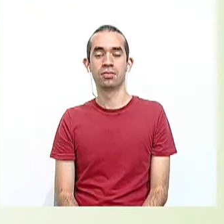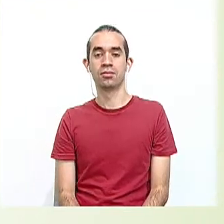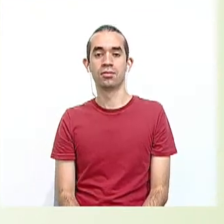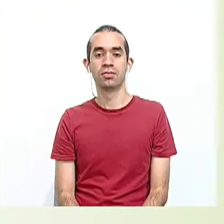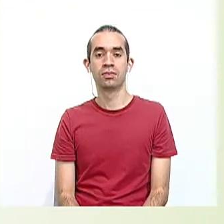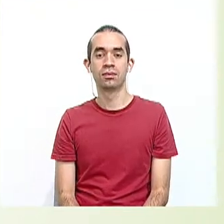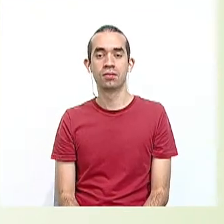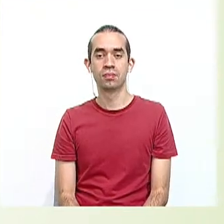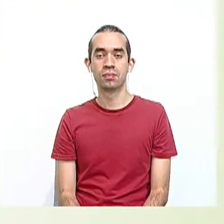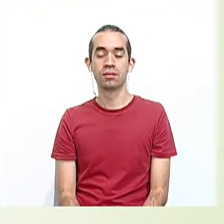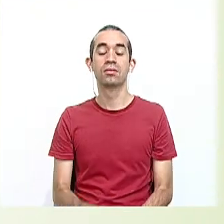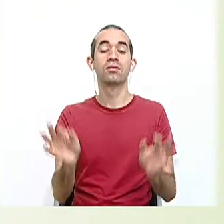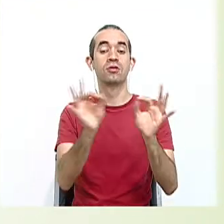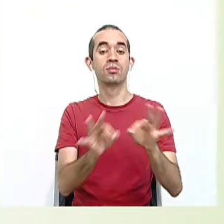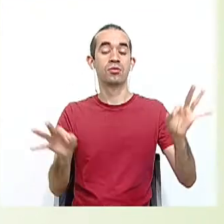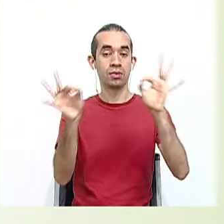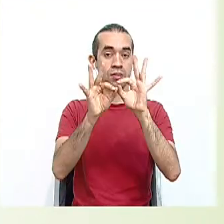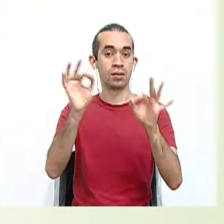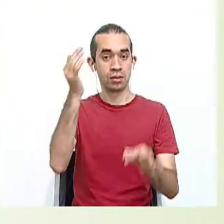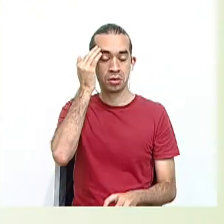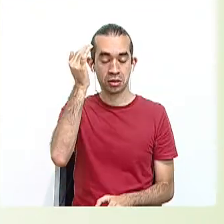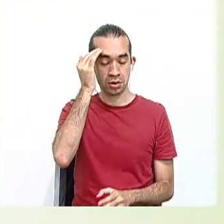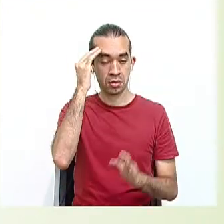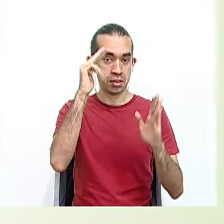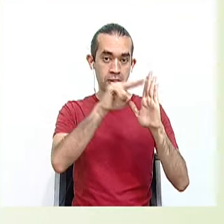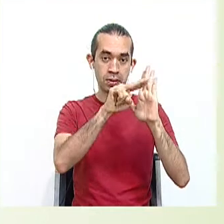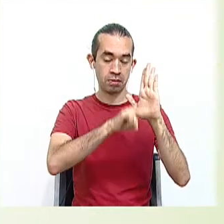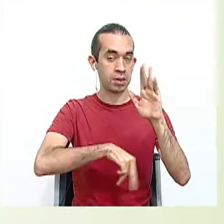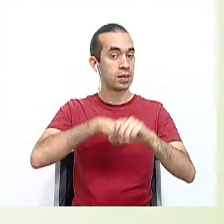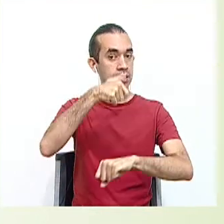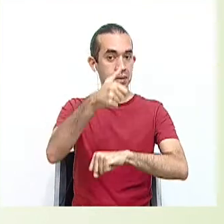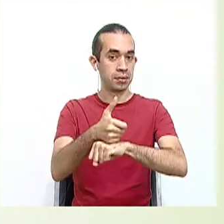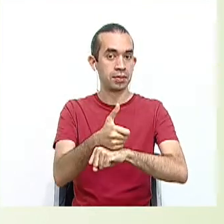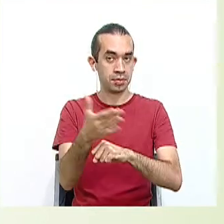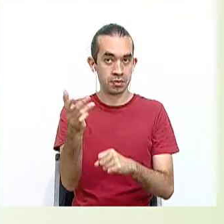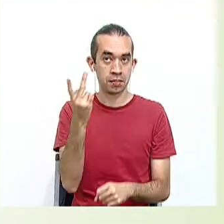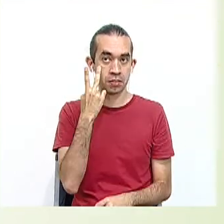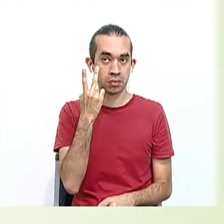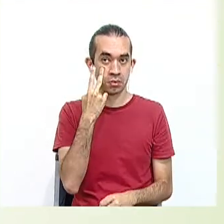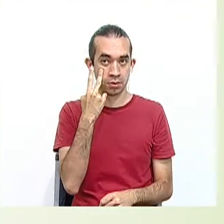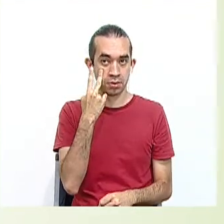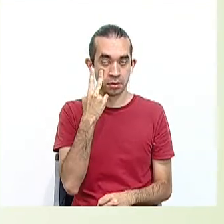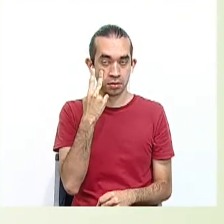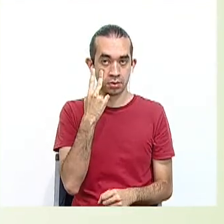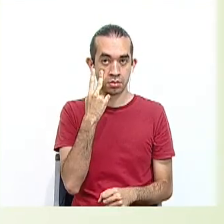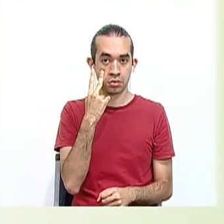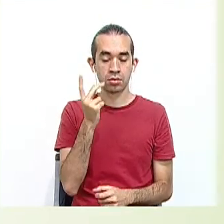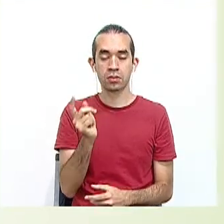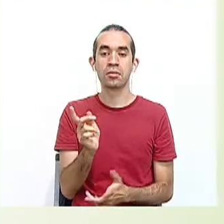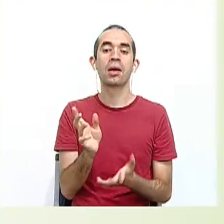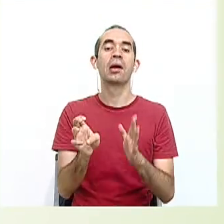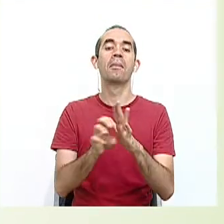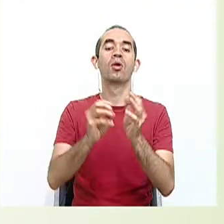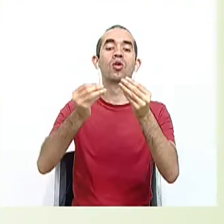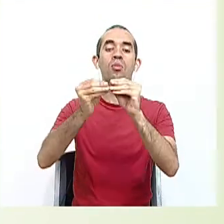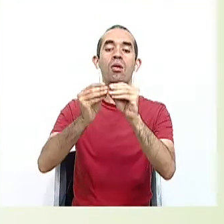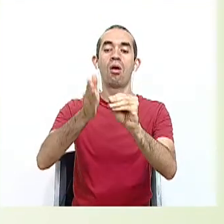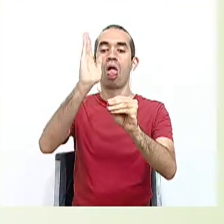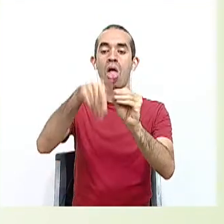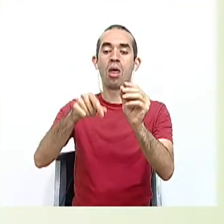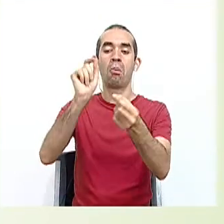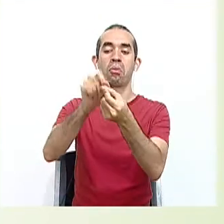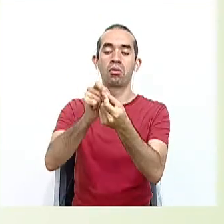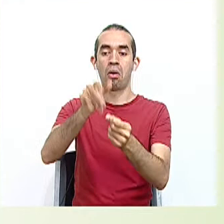Es importante considerar que la norma establece que nunca debemos separar ni con puntos, ni comas,